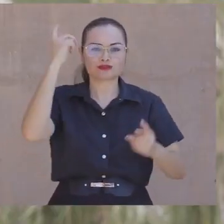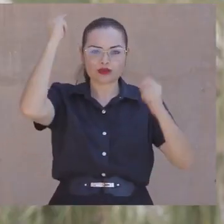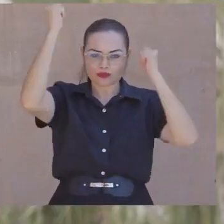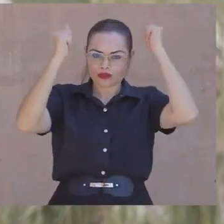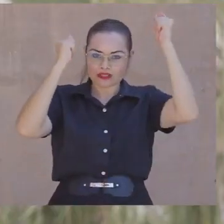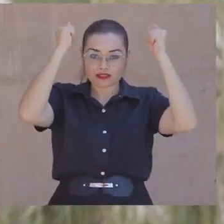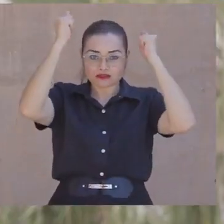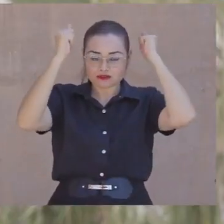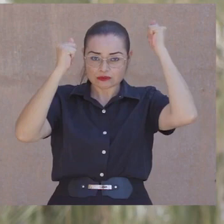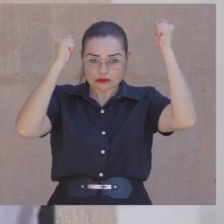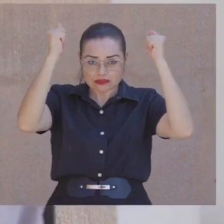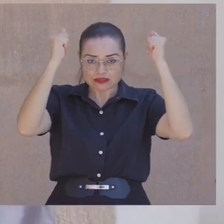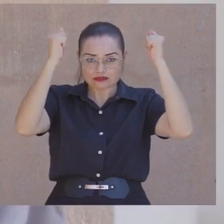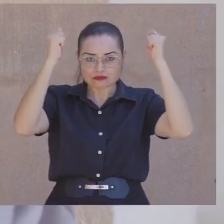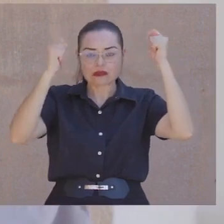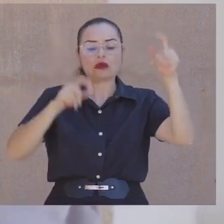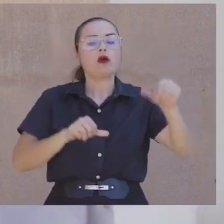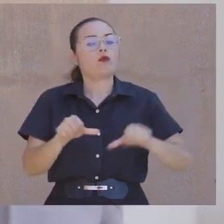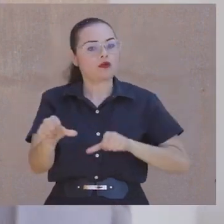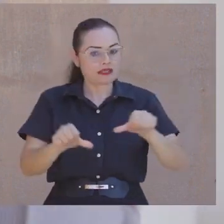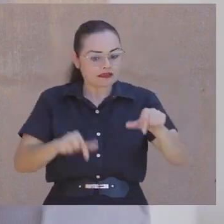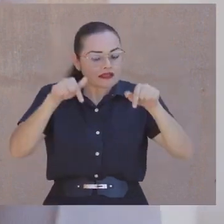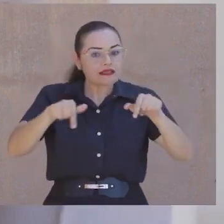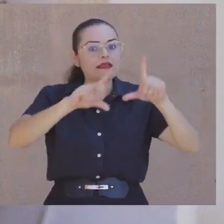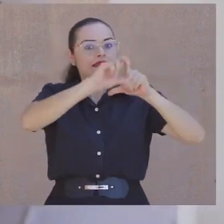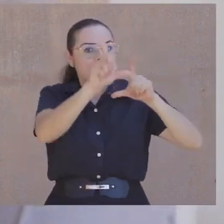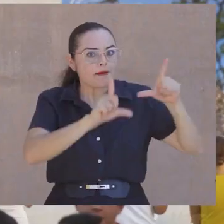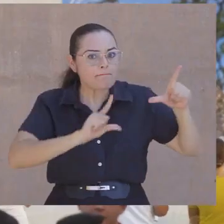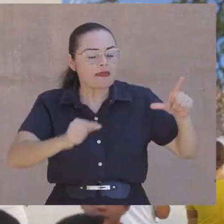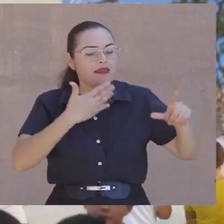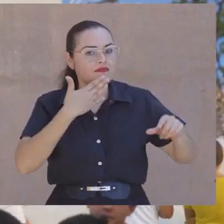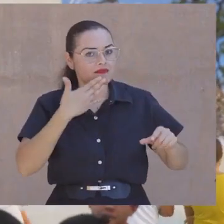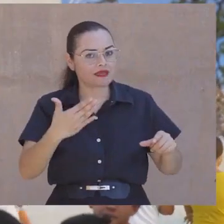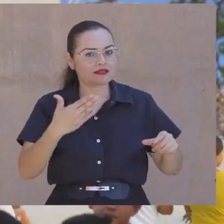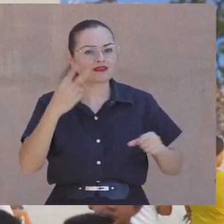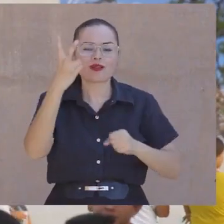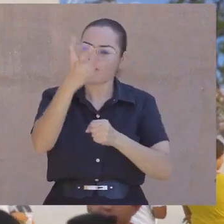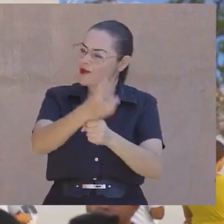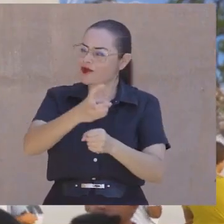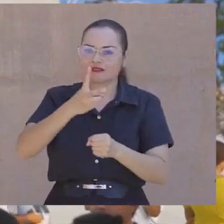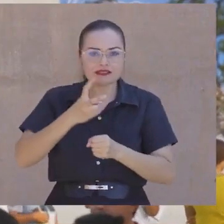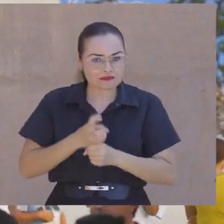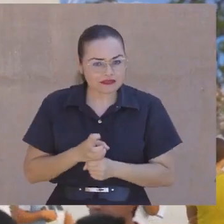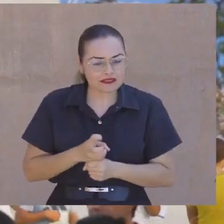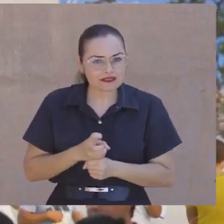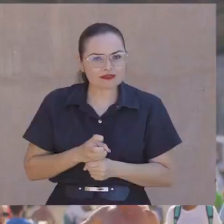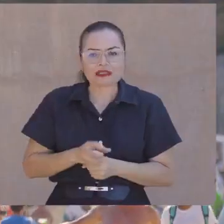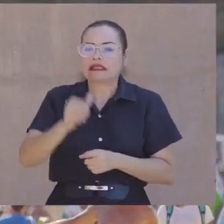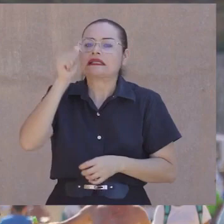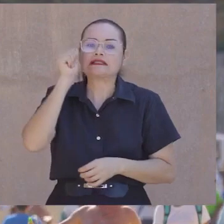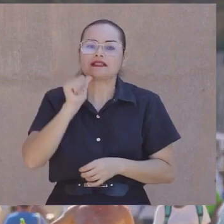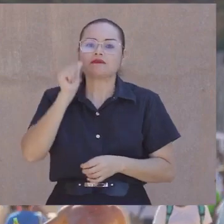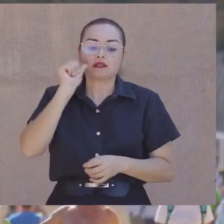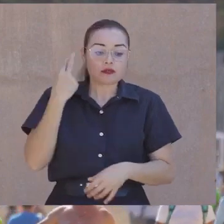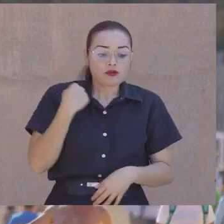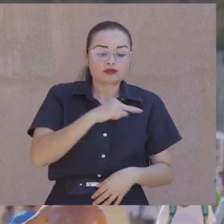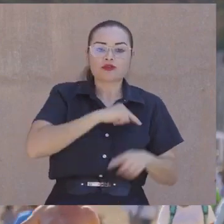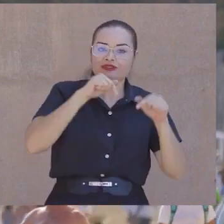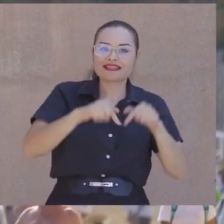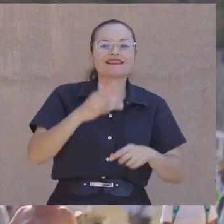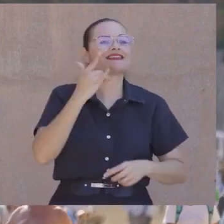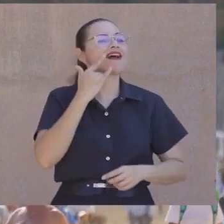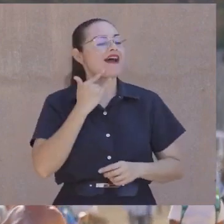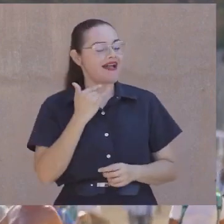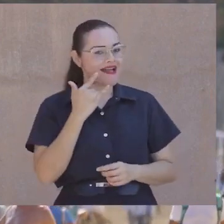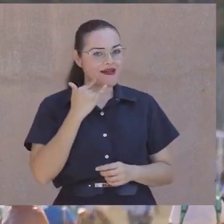gracias por hacer del turismo una actividad representativa de nuestro mexico los invito a que sigamos siendo